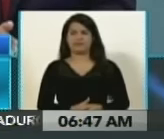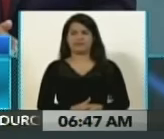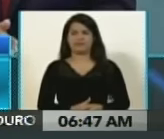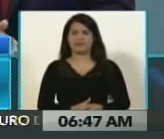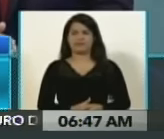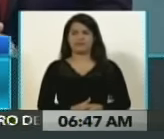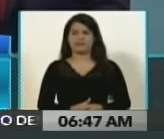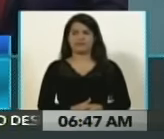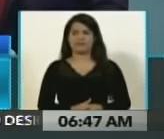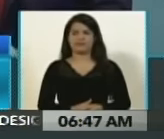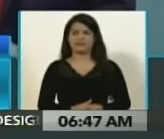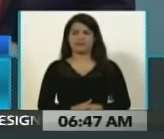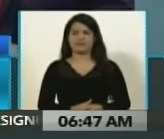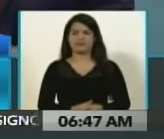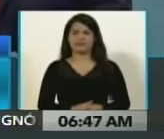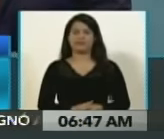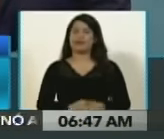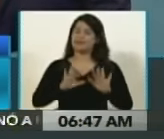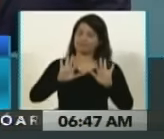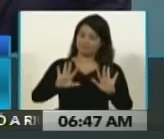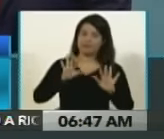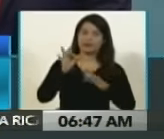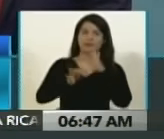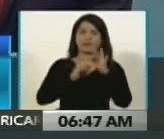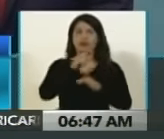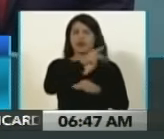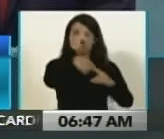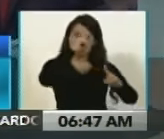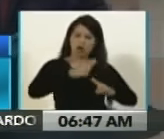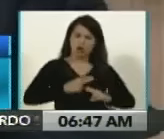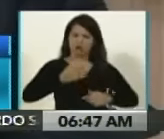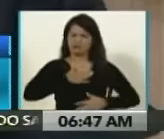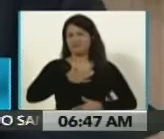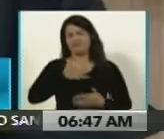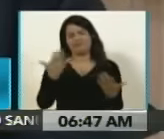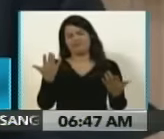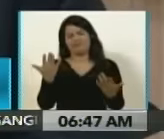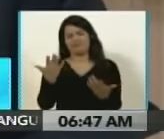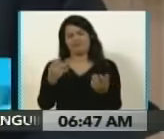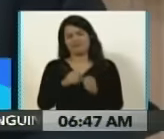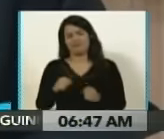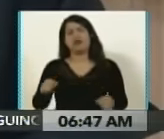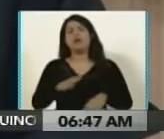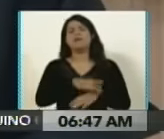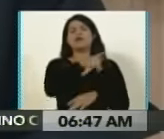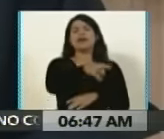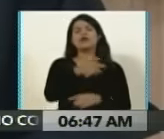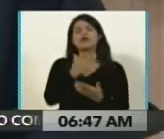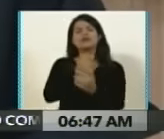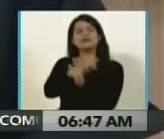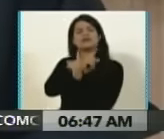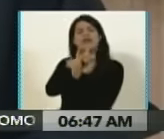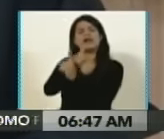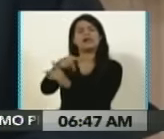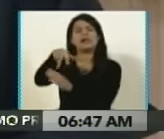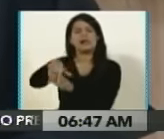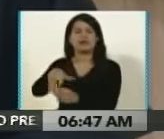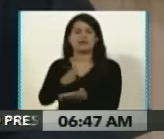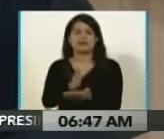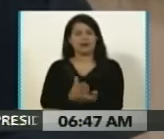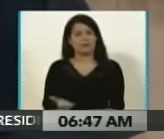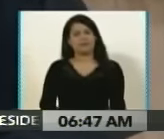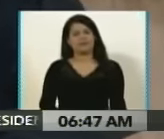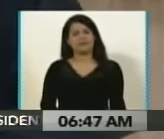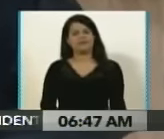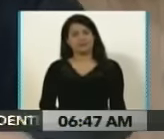Bueno, ellos no nos podían rendir homenaje a nosotros, porque lo que andaban era persiguiéndonos, y